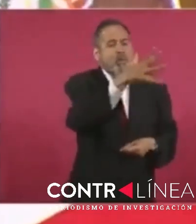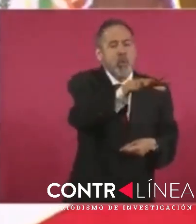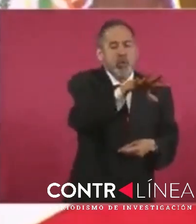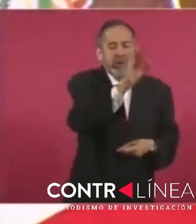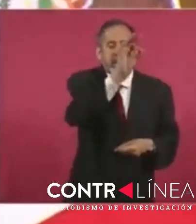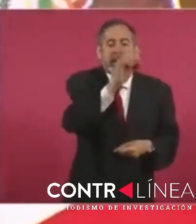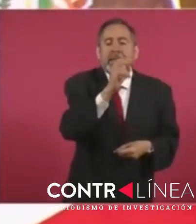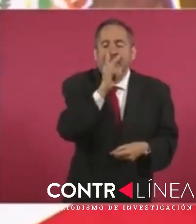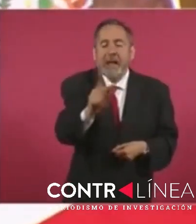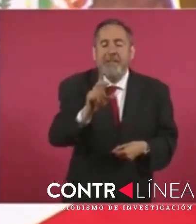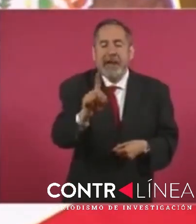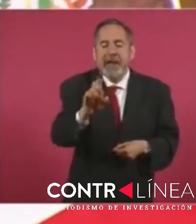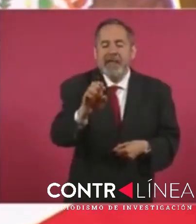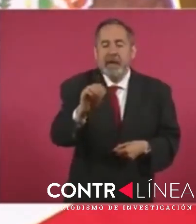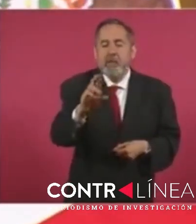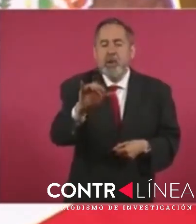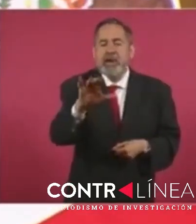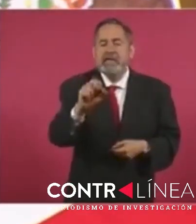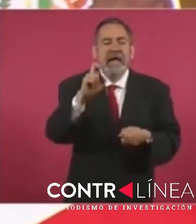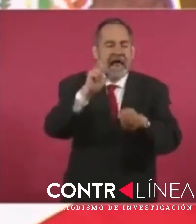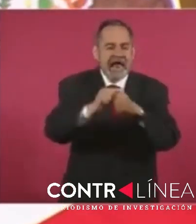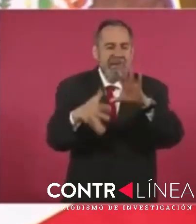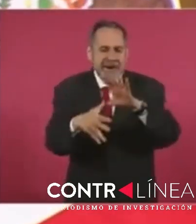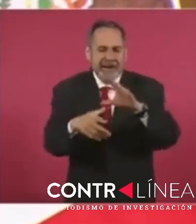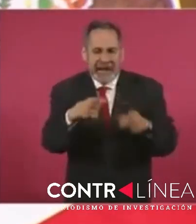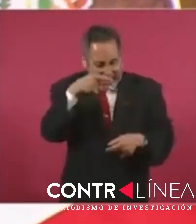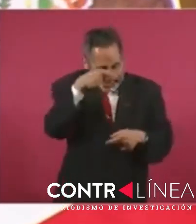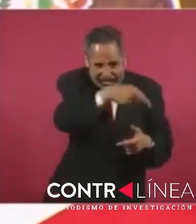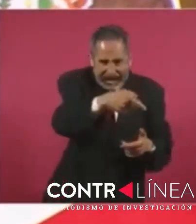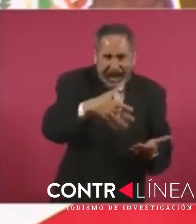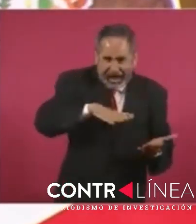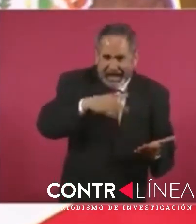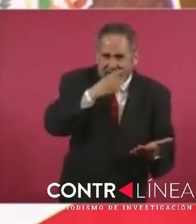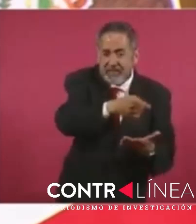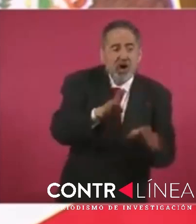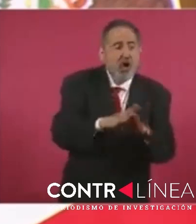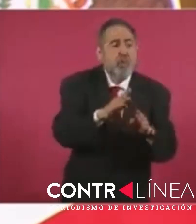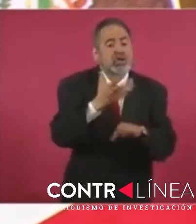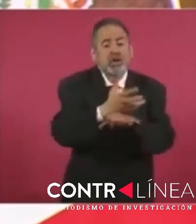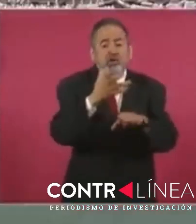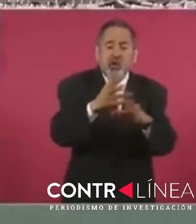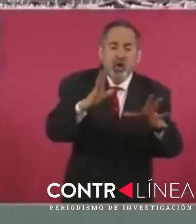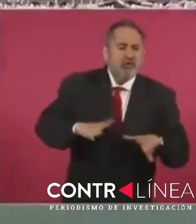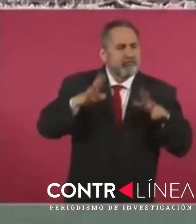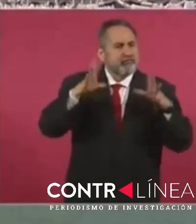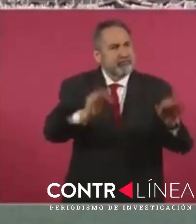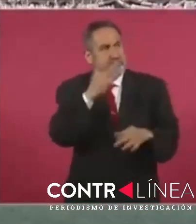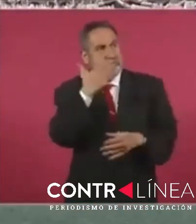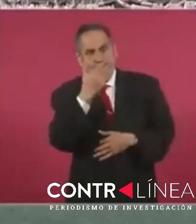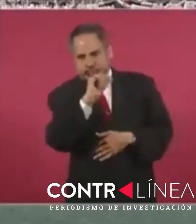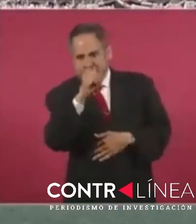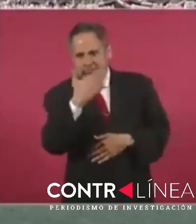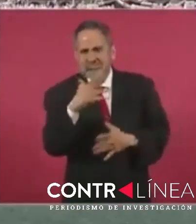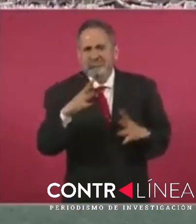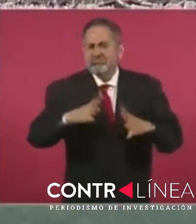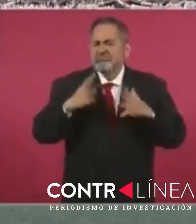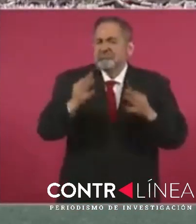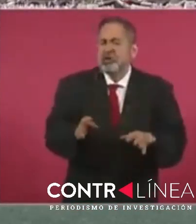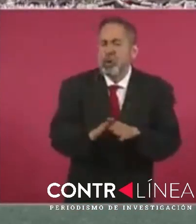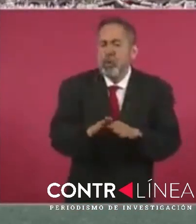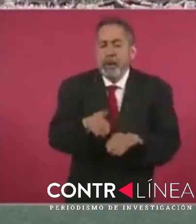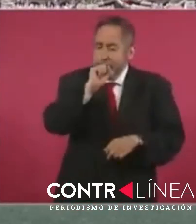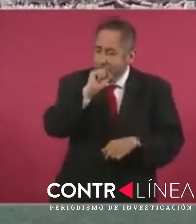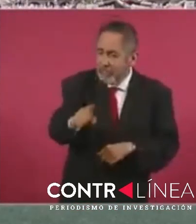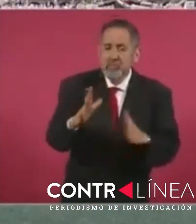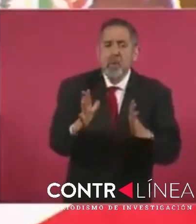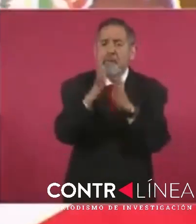La democracia en América de Tocqueville. Ahí está cómo se fundó esa gran nación, a partir de la